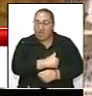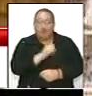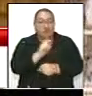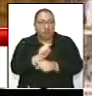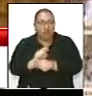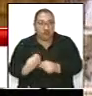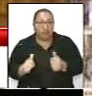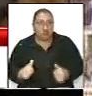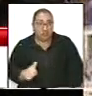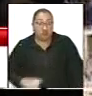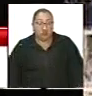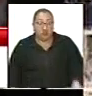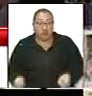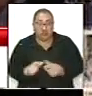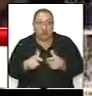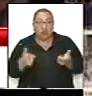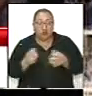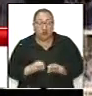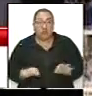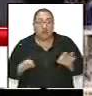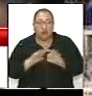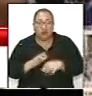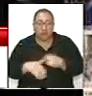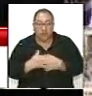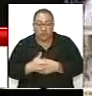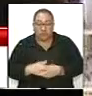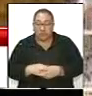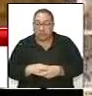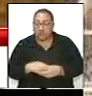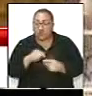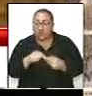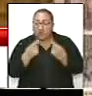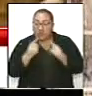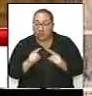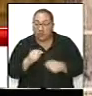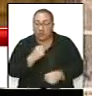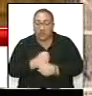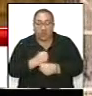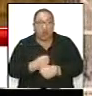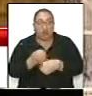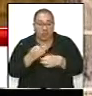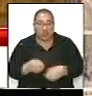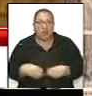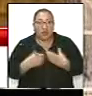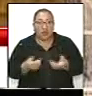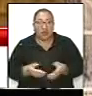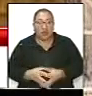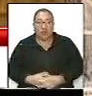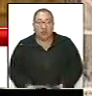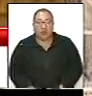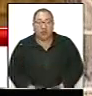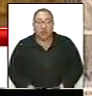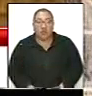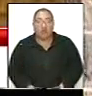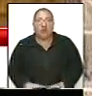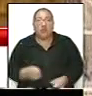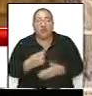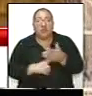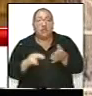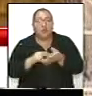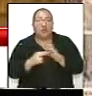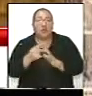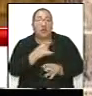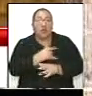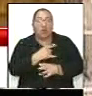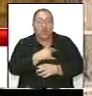y que son de alguna manera la garantía para que estas decisiones efectivamente se den con un conocimiento de lo que es la universidad